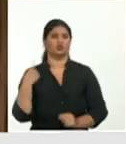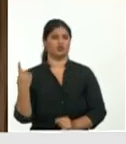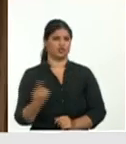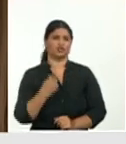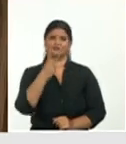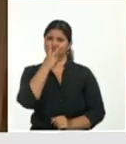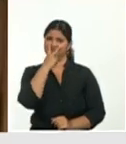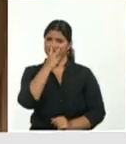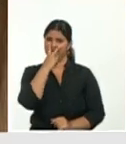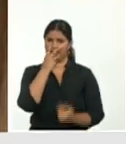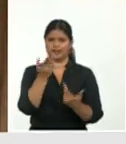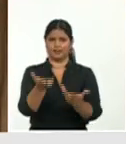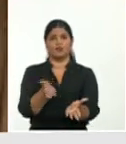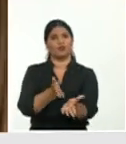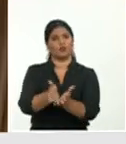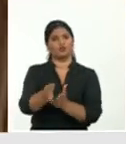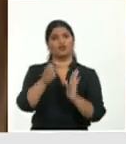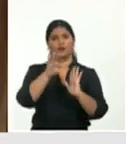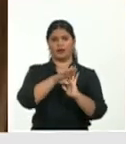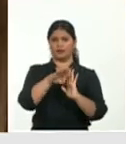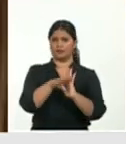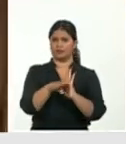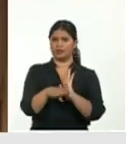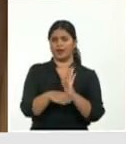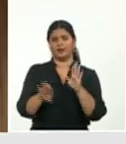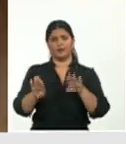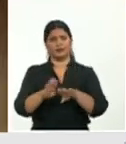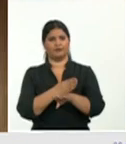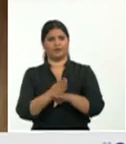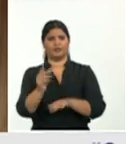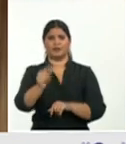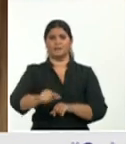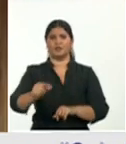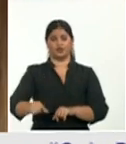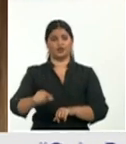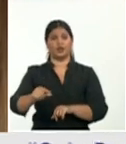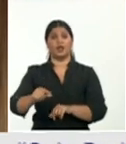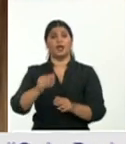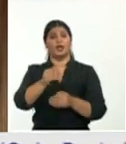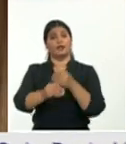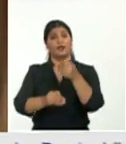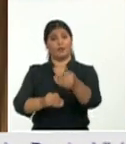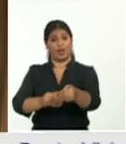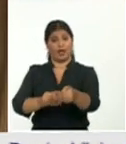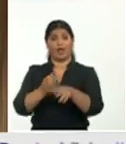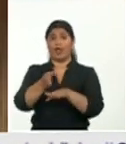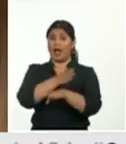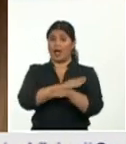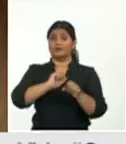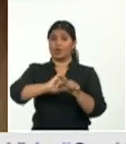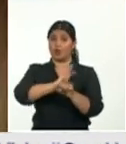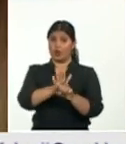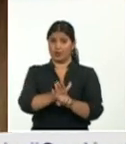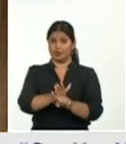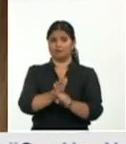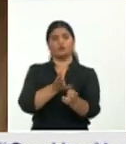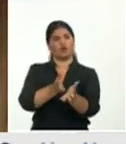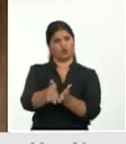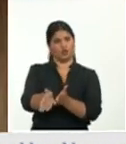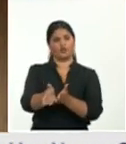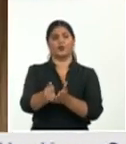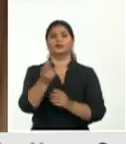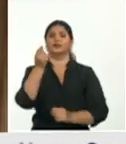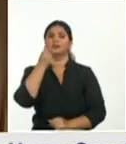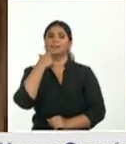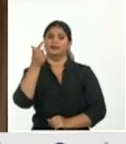nuevo programa de ozonoterapia, no solamente en los pacientes COVID-19, también en pacientes con otras patologías que así lo requieran.